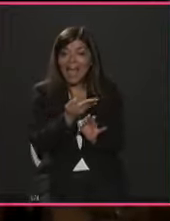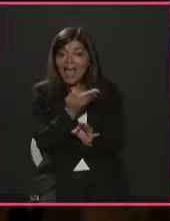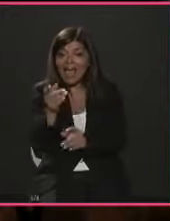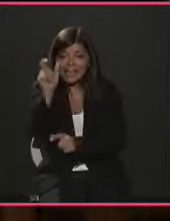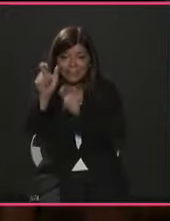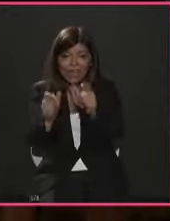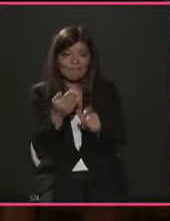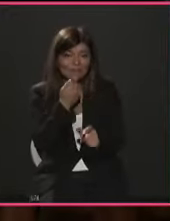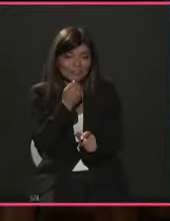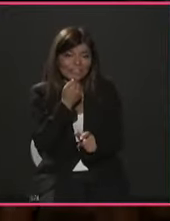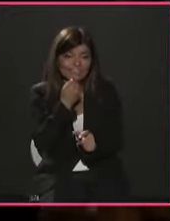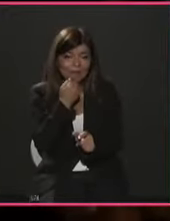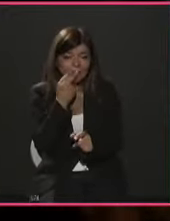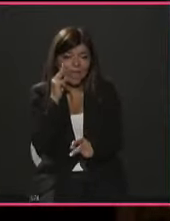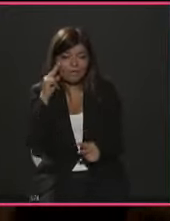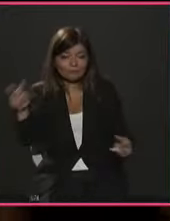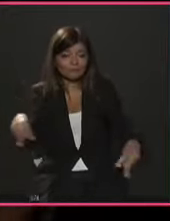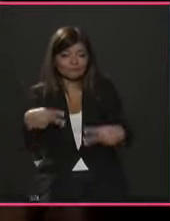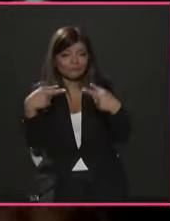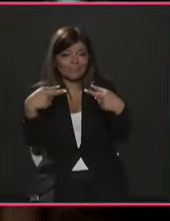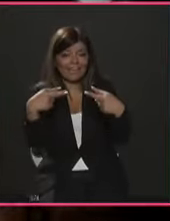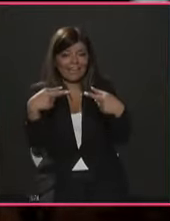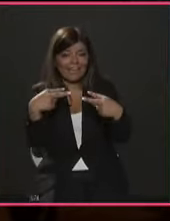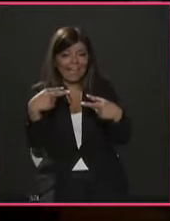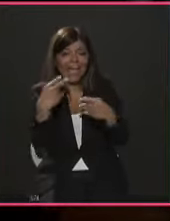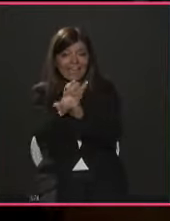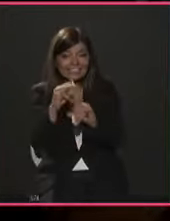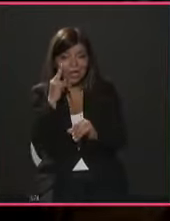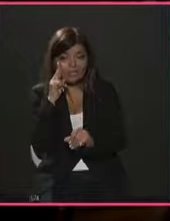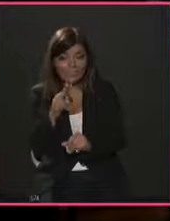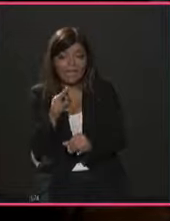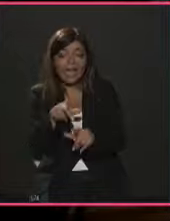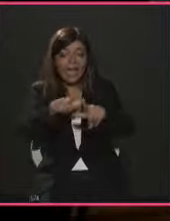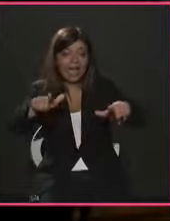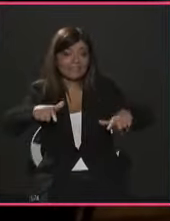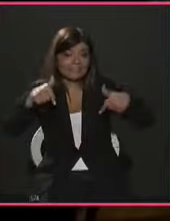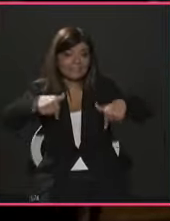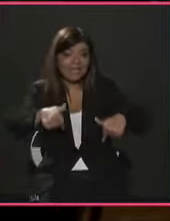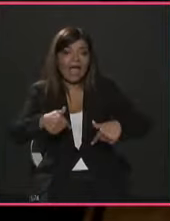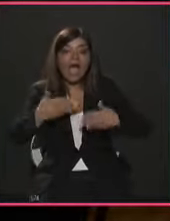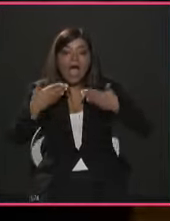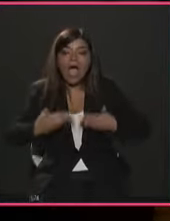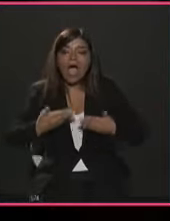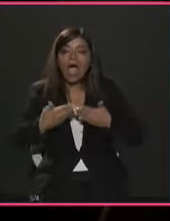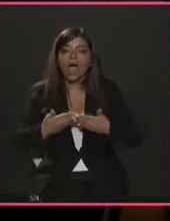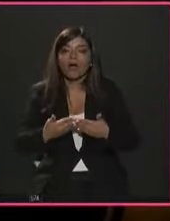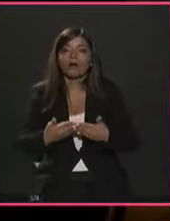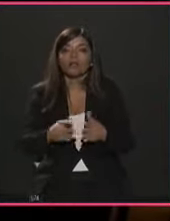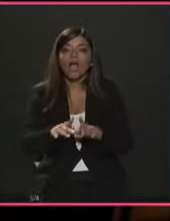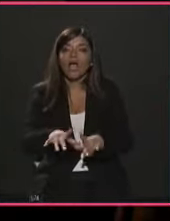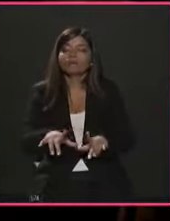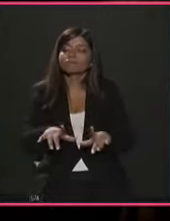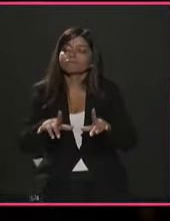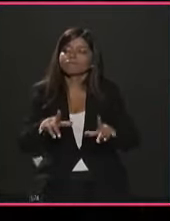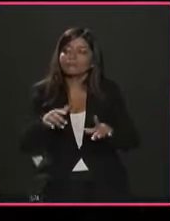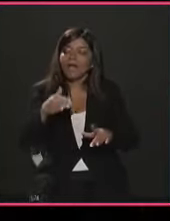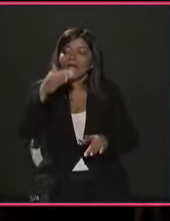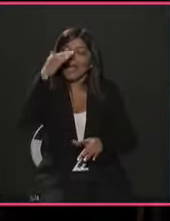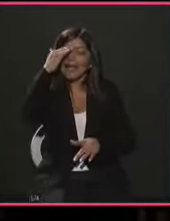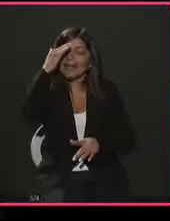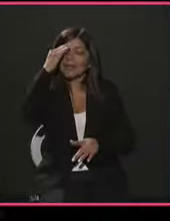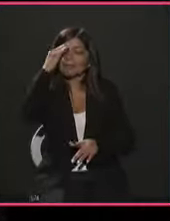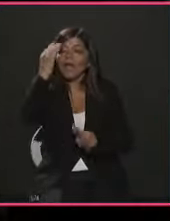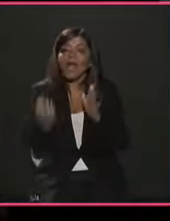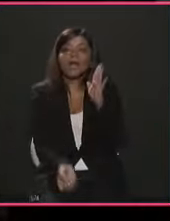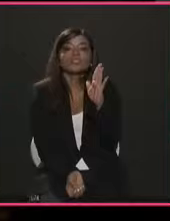todas las personas también que están siguiendo la transmisión y a quienes están acá en el seina porque a continuación viene una experiencia como usted decía